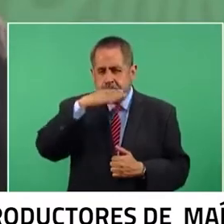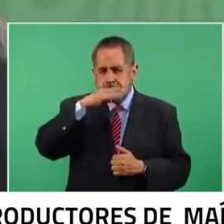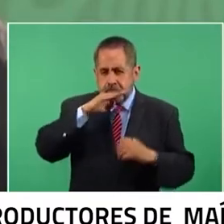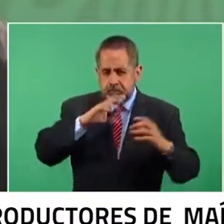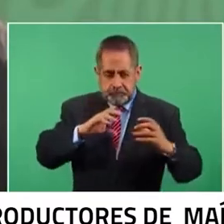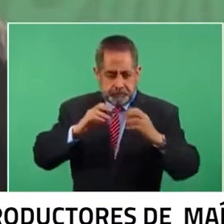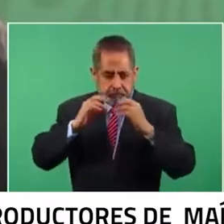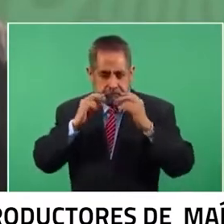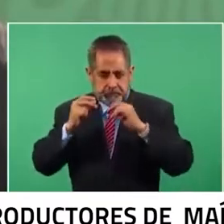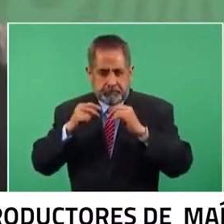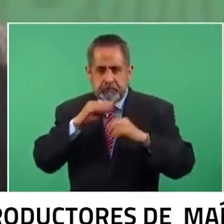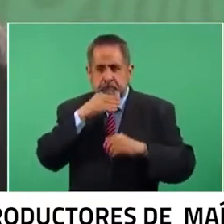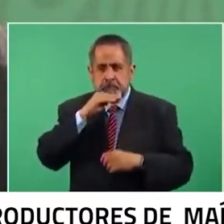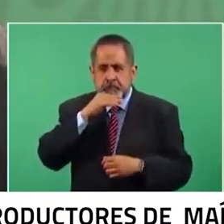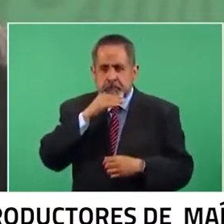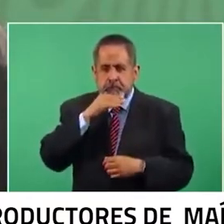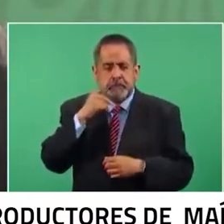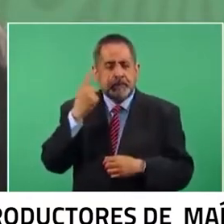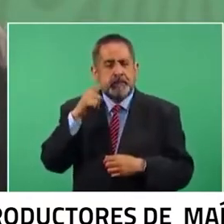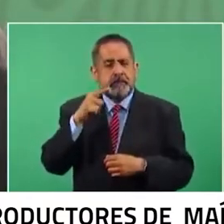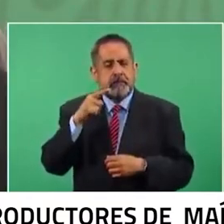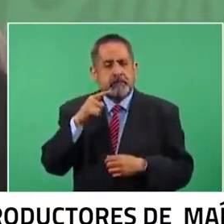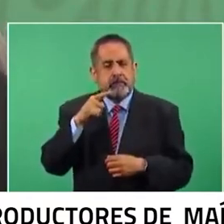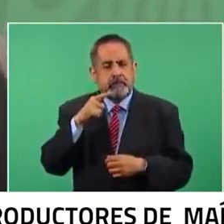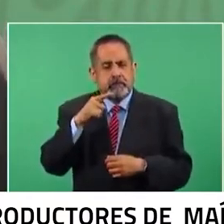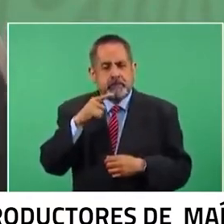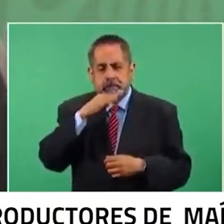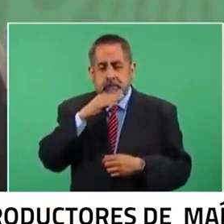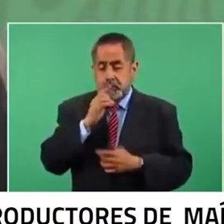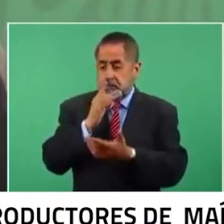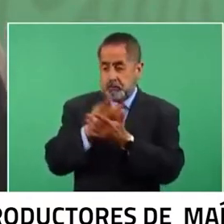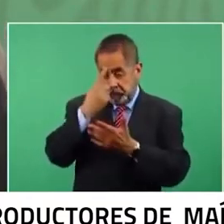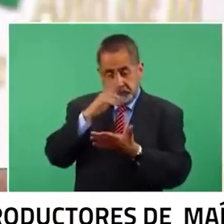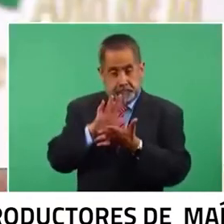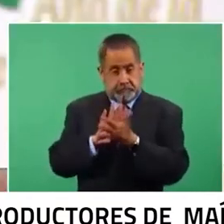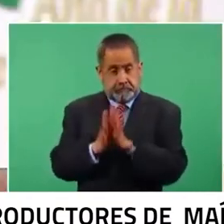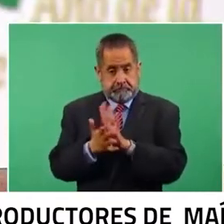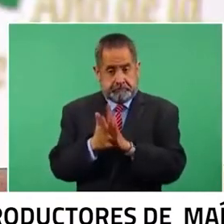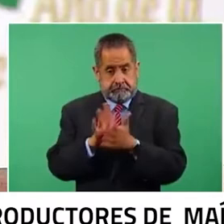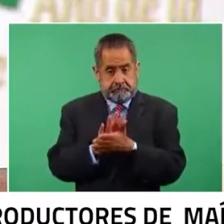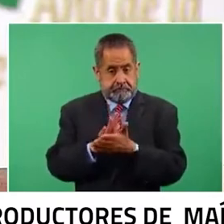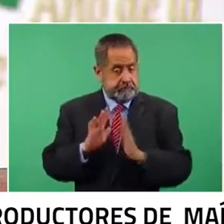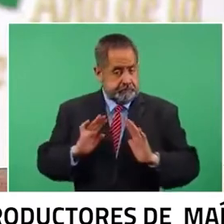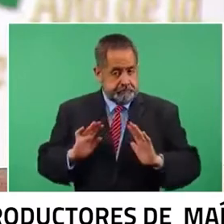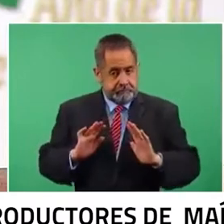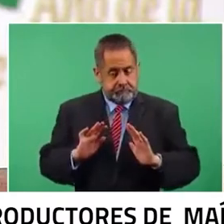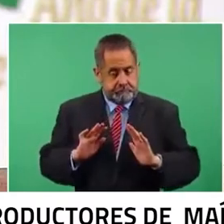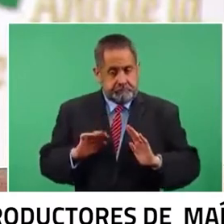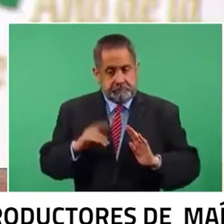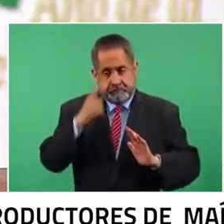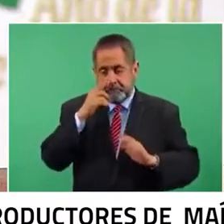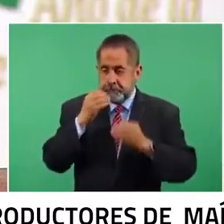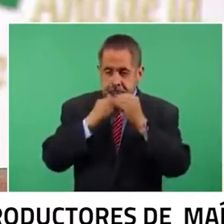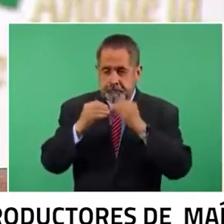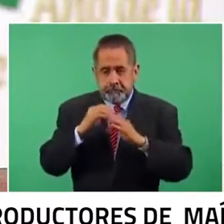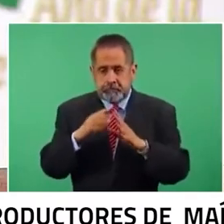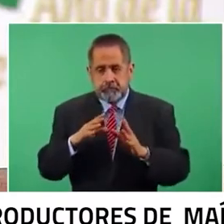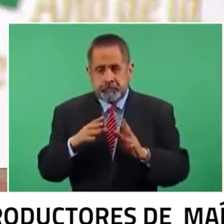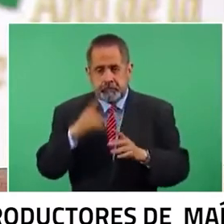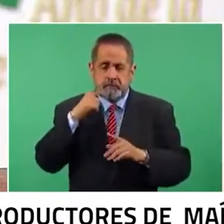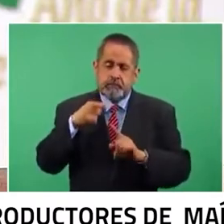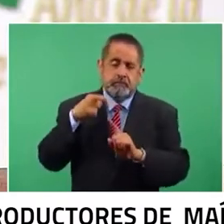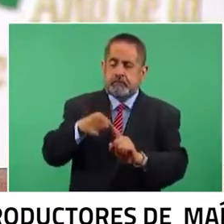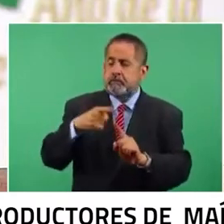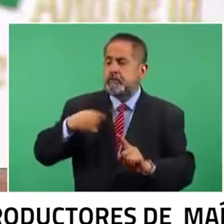solo se utiliza para la tortilla, para la alimentación directa de